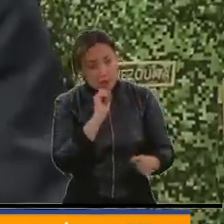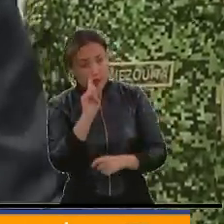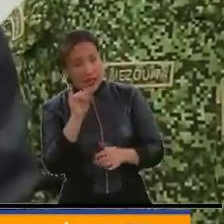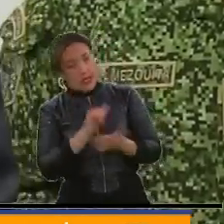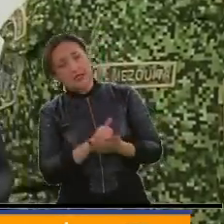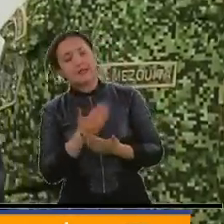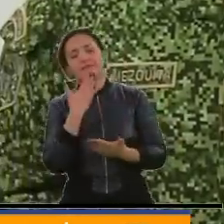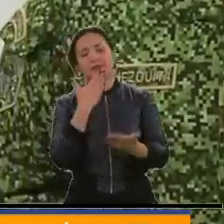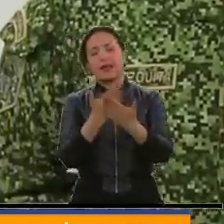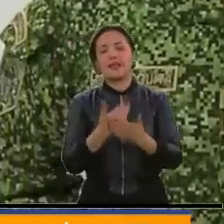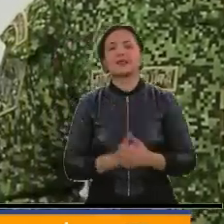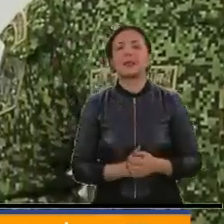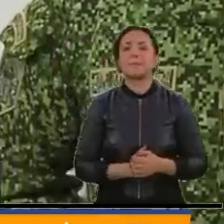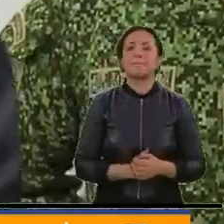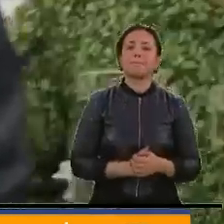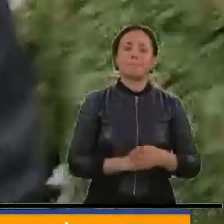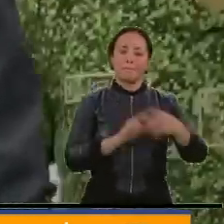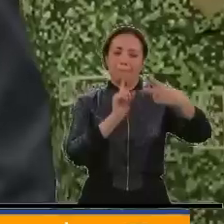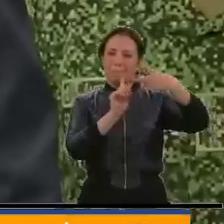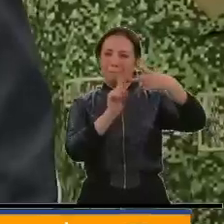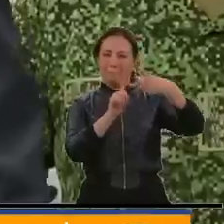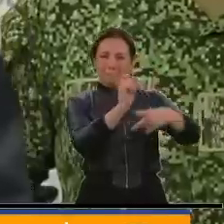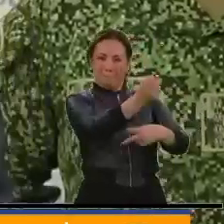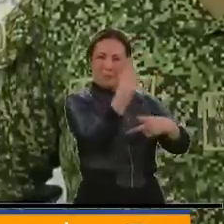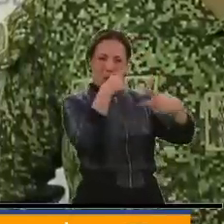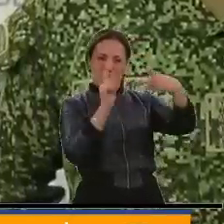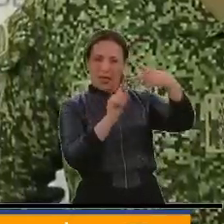Bueno, voy con la segunda primero.